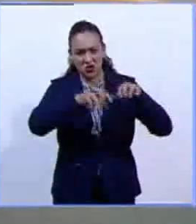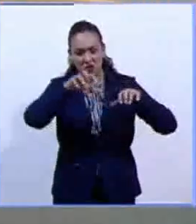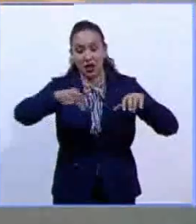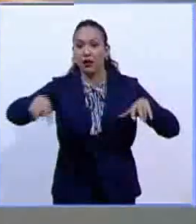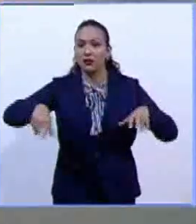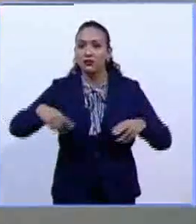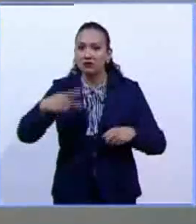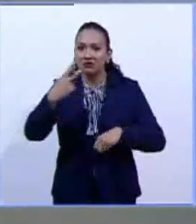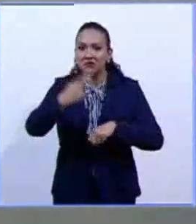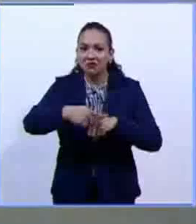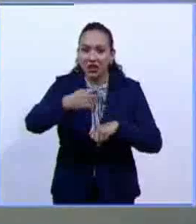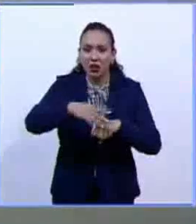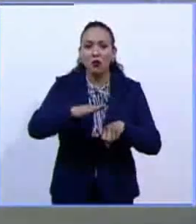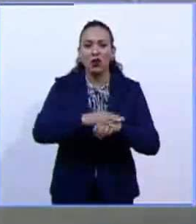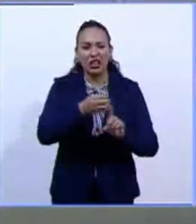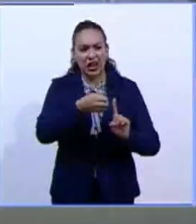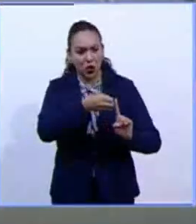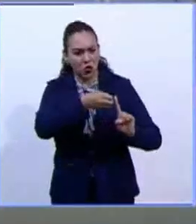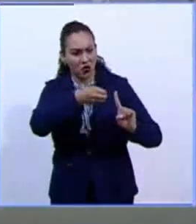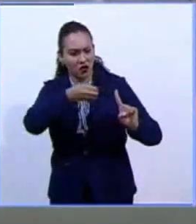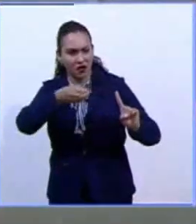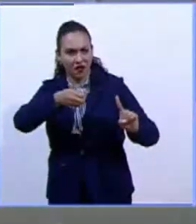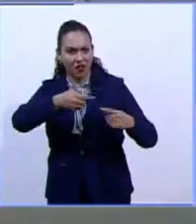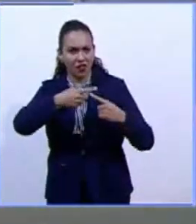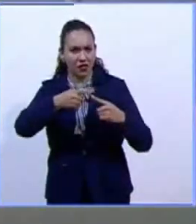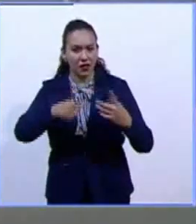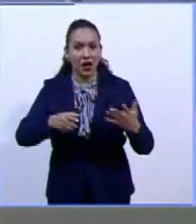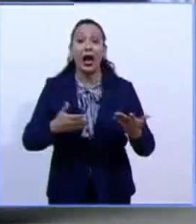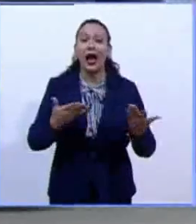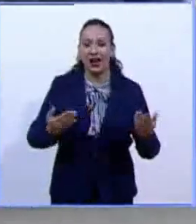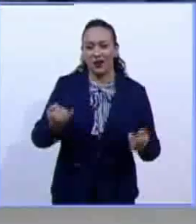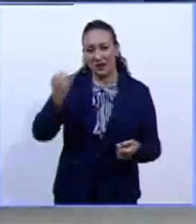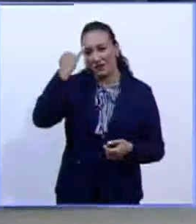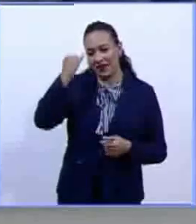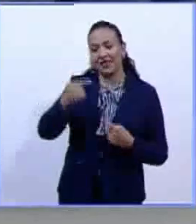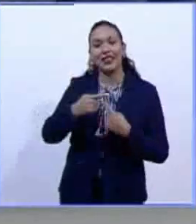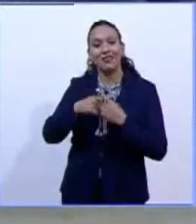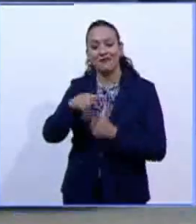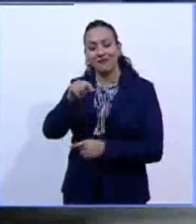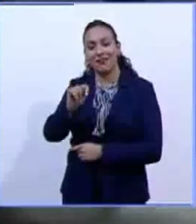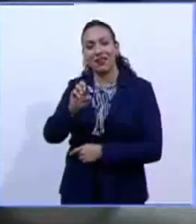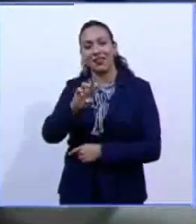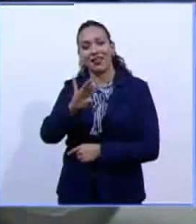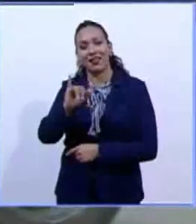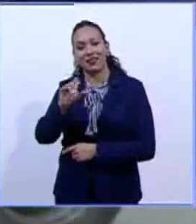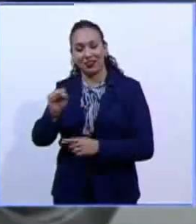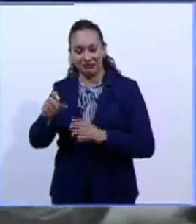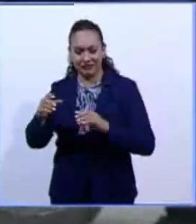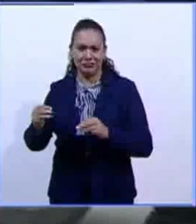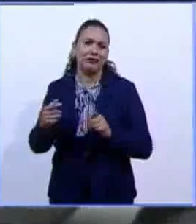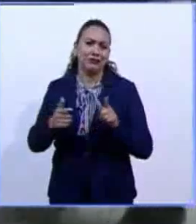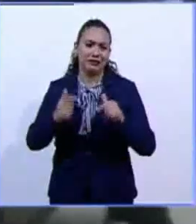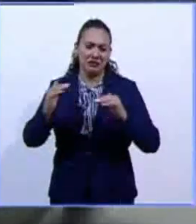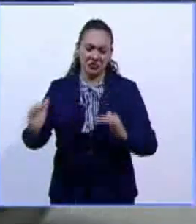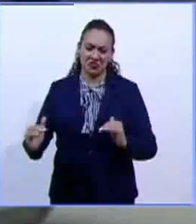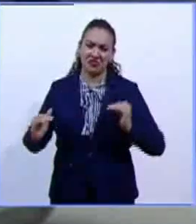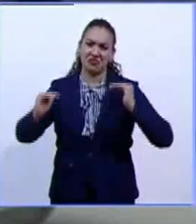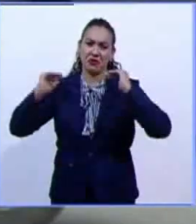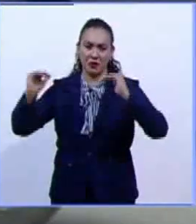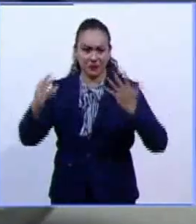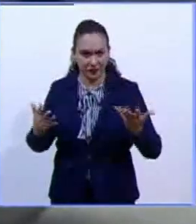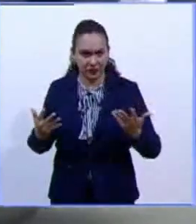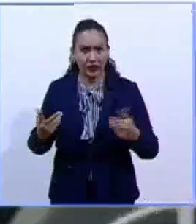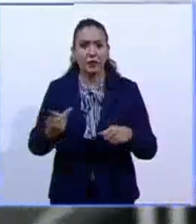peligrosas, estructuradas y violentas que las terroristas y han desarrollado operaciones e intereses en todos los sectores: